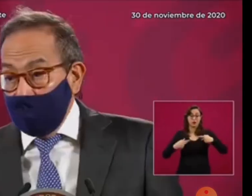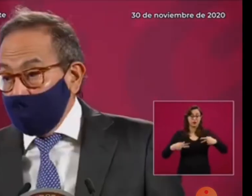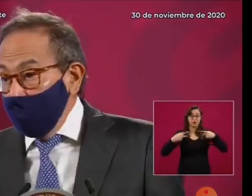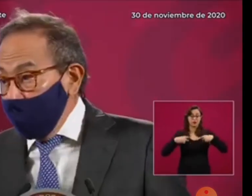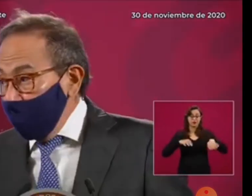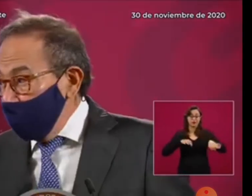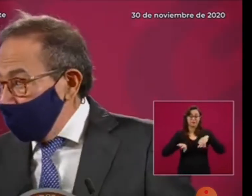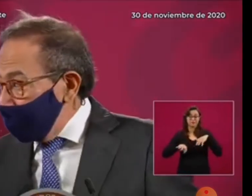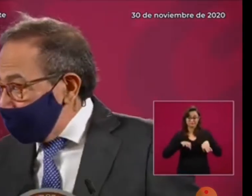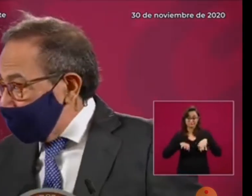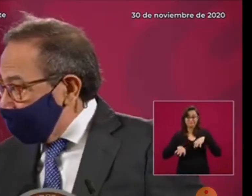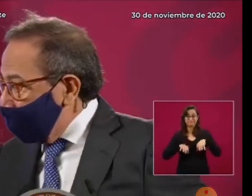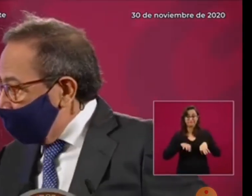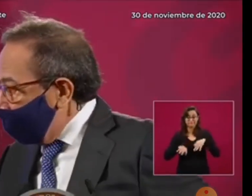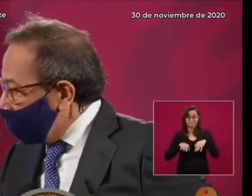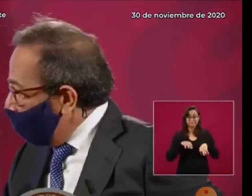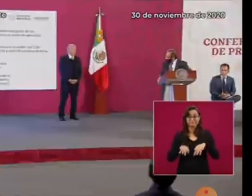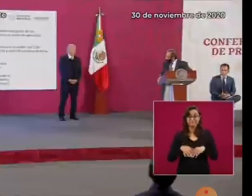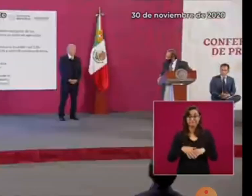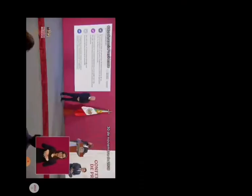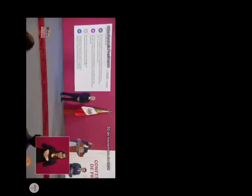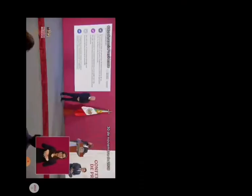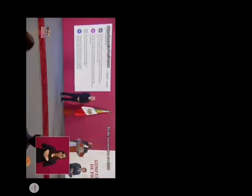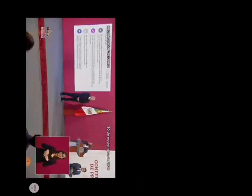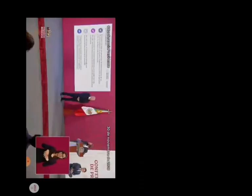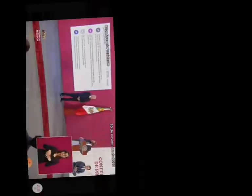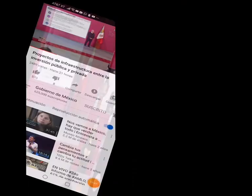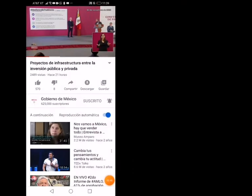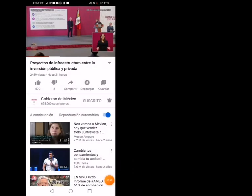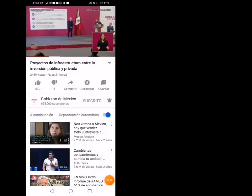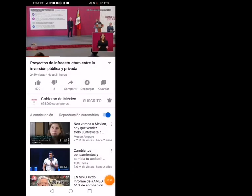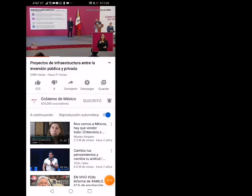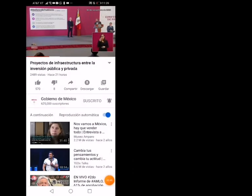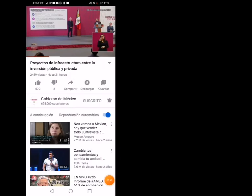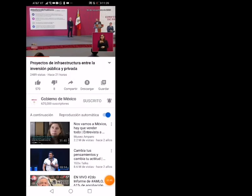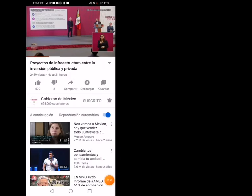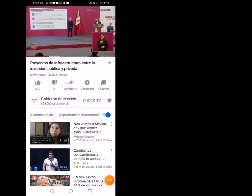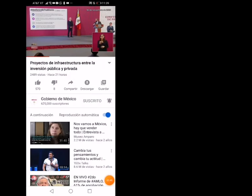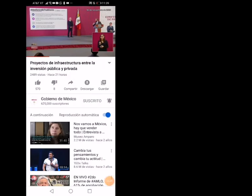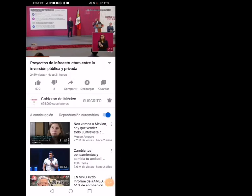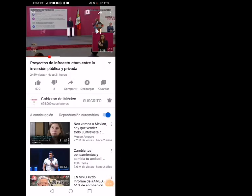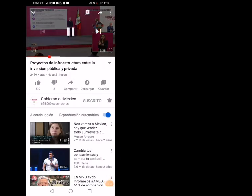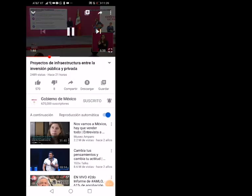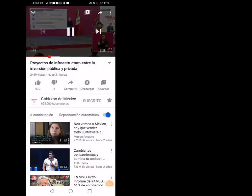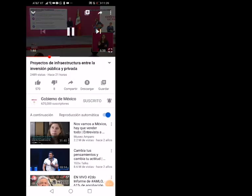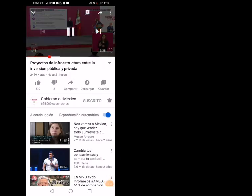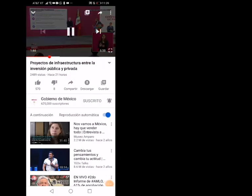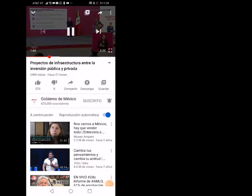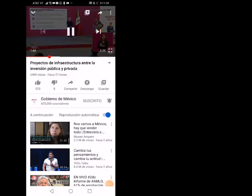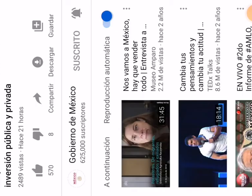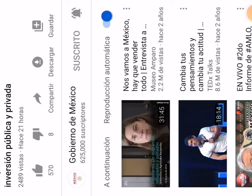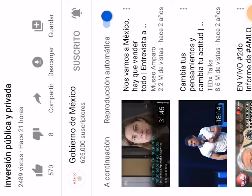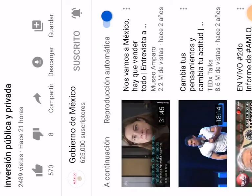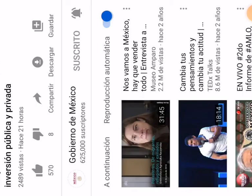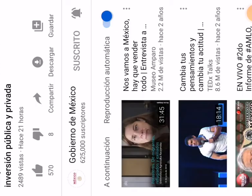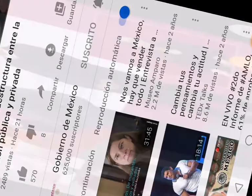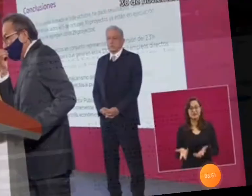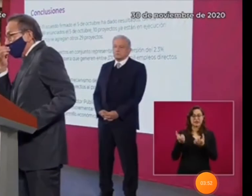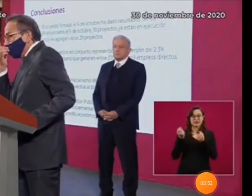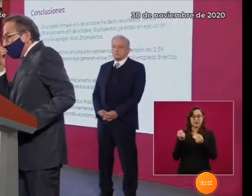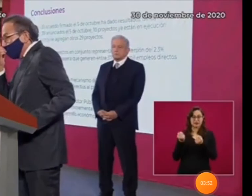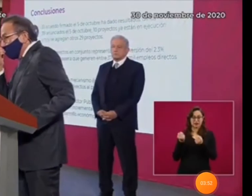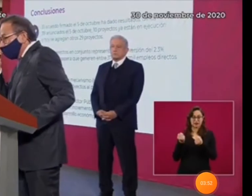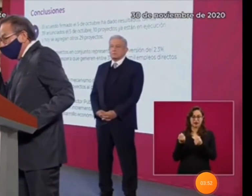Esta es la cifra cercana a la cifra de lo que nos falta, presidente, para poder recuperar completamente los